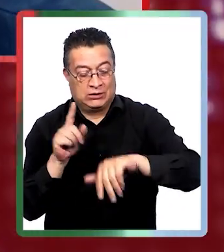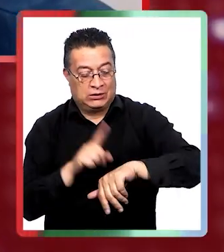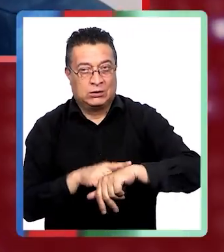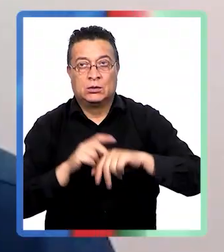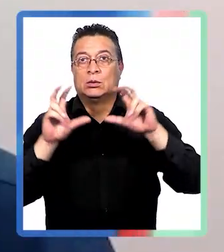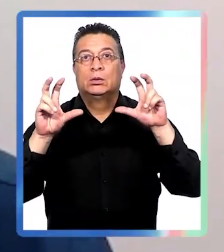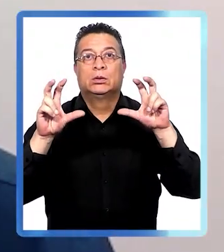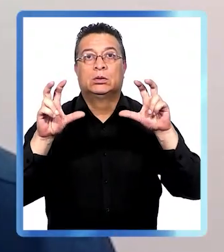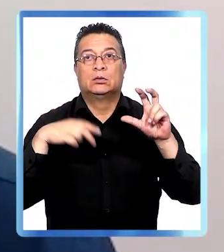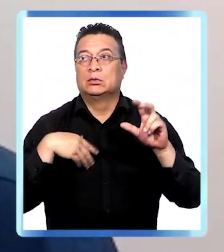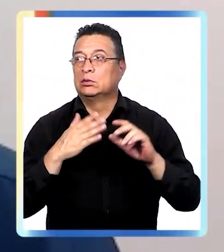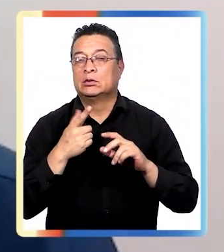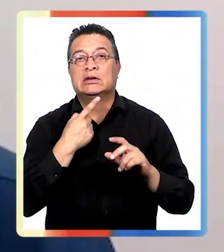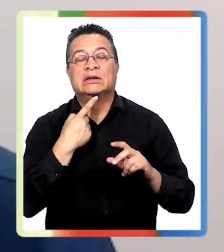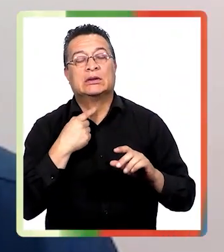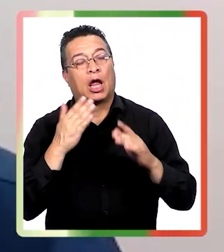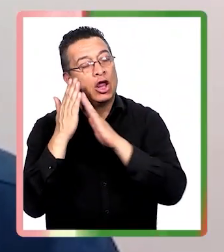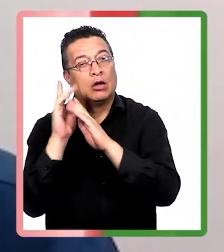dormirse.